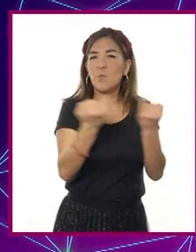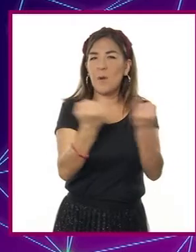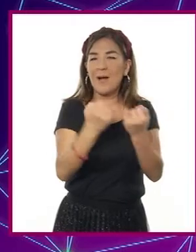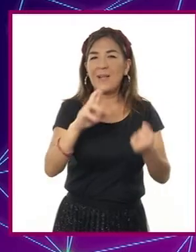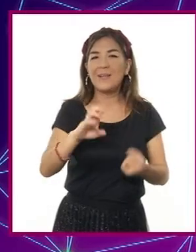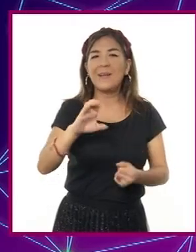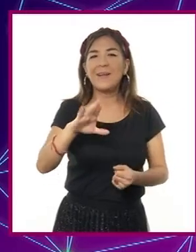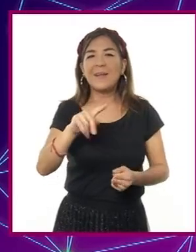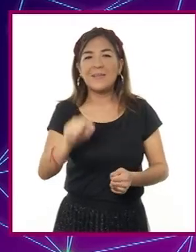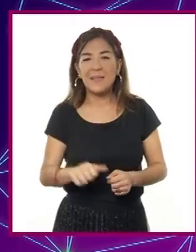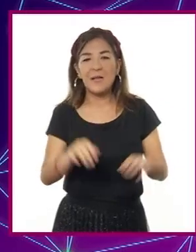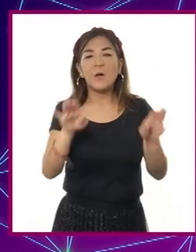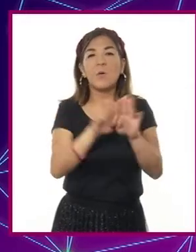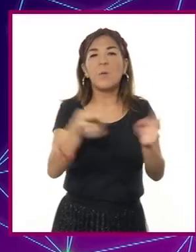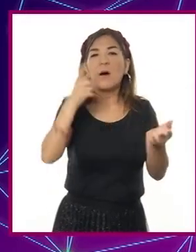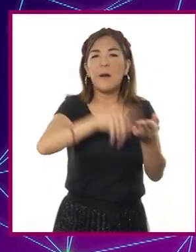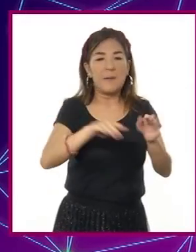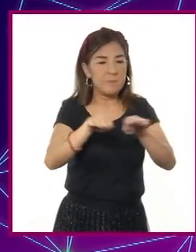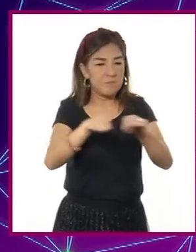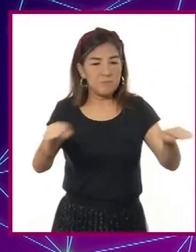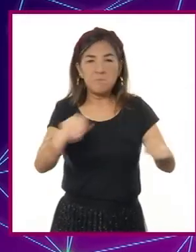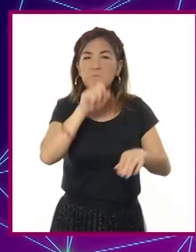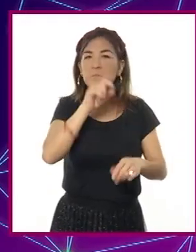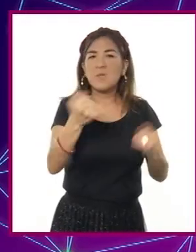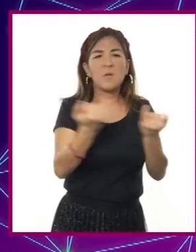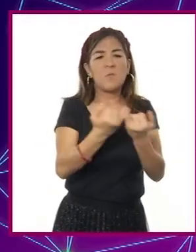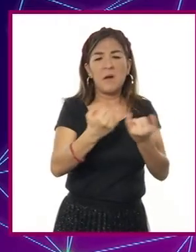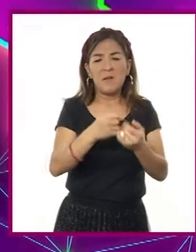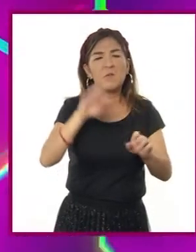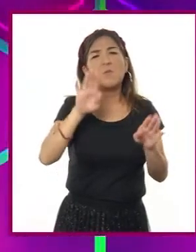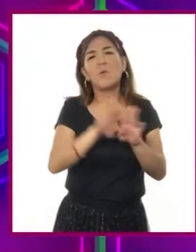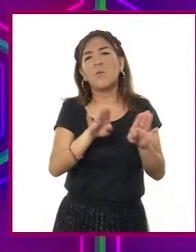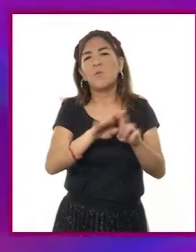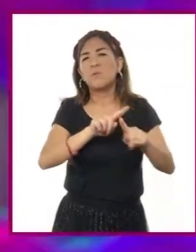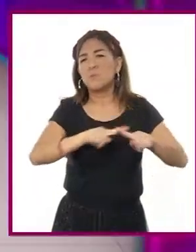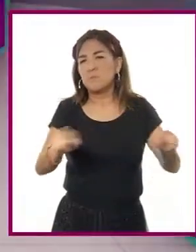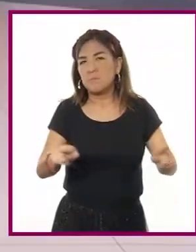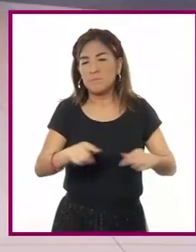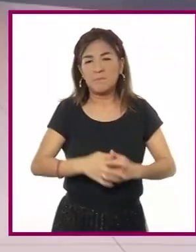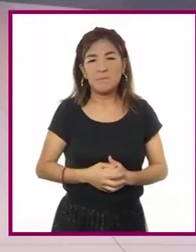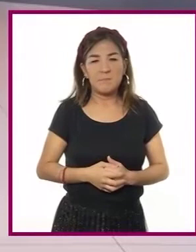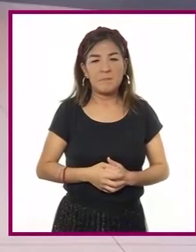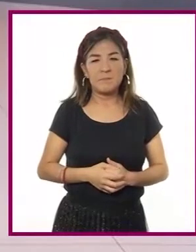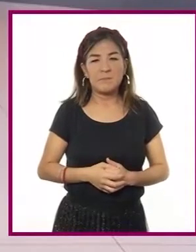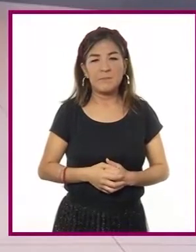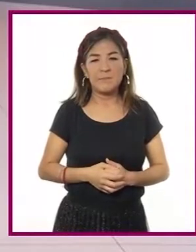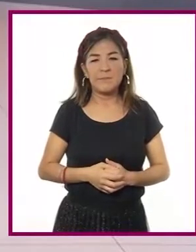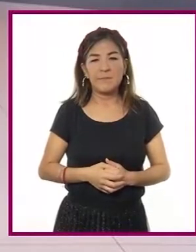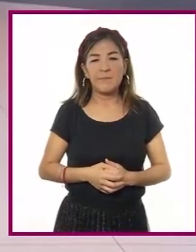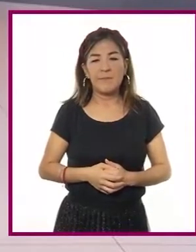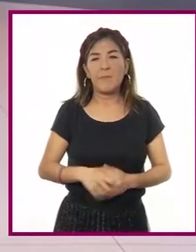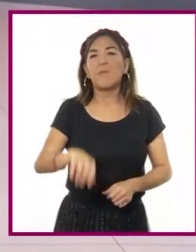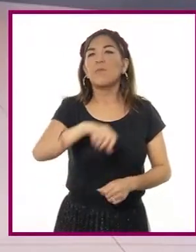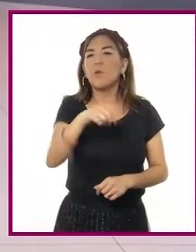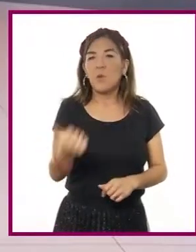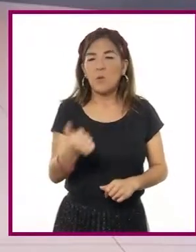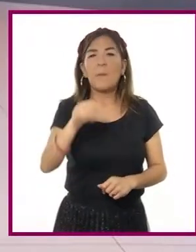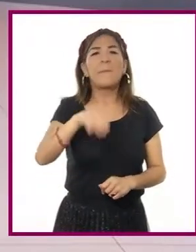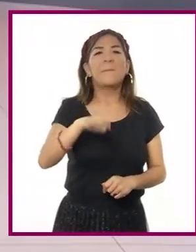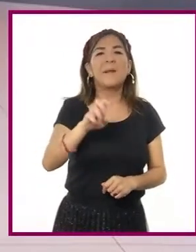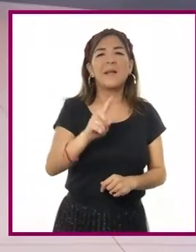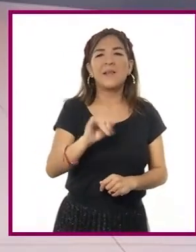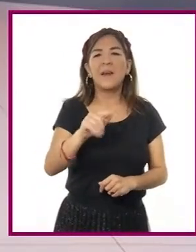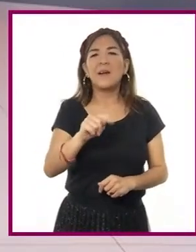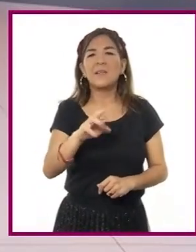se extiende en ambas direcciones de forma infinita. Otra propiedad de la mediatriz es que forma